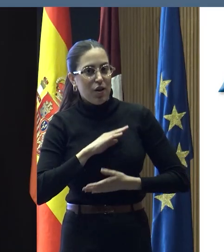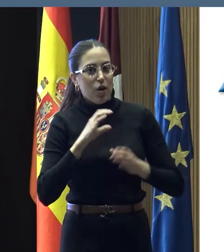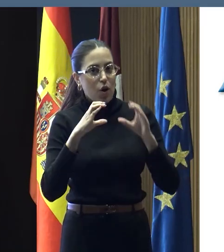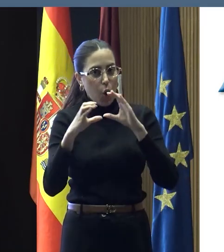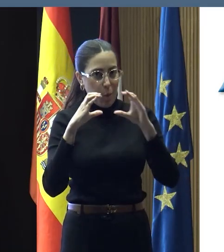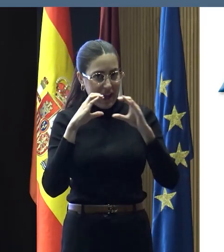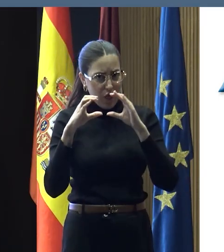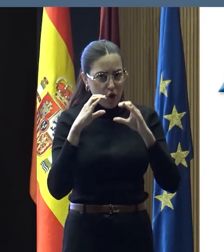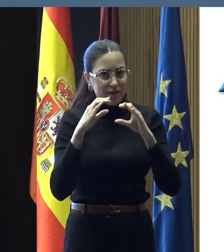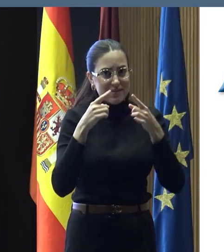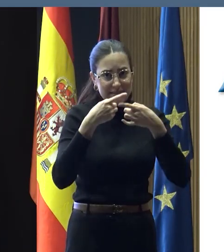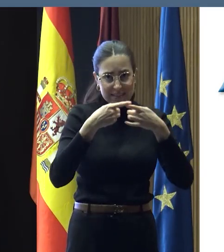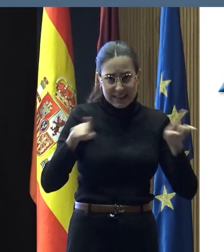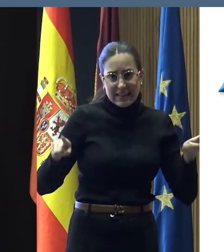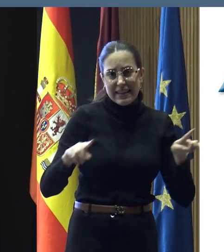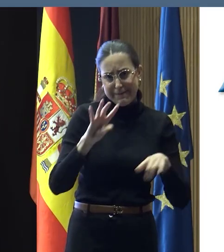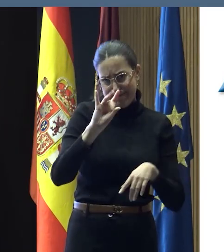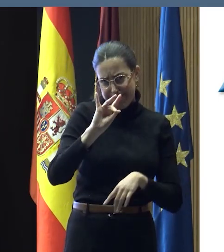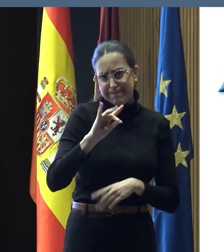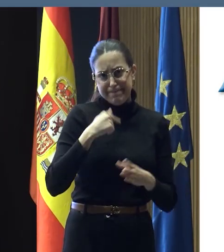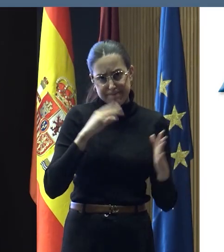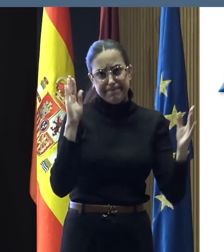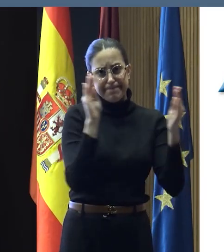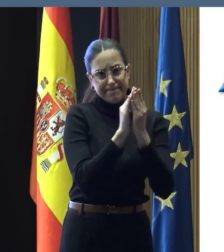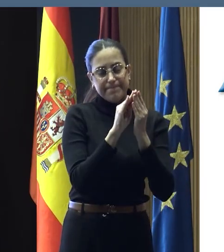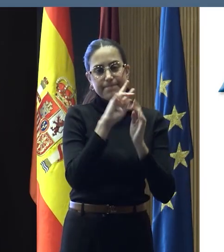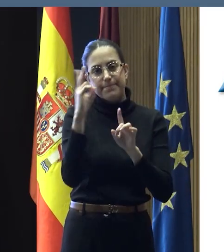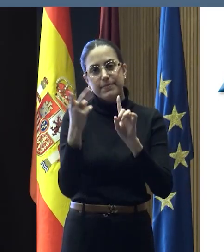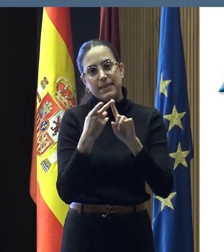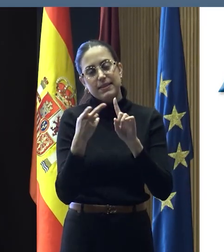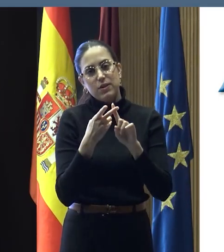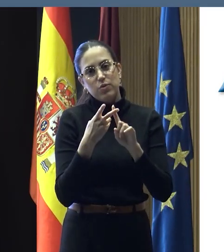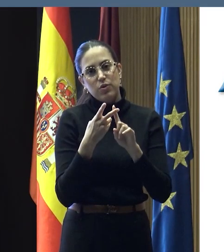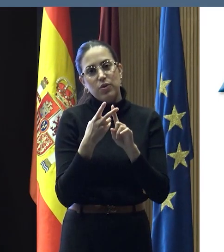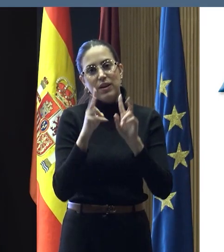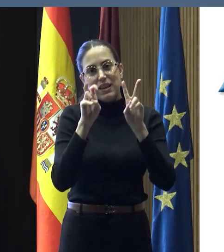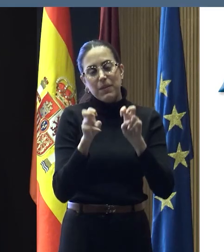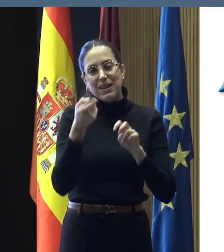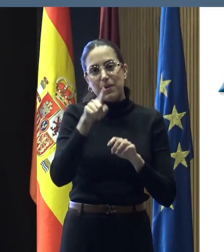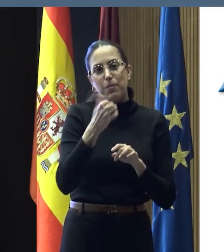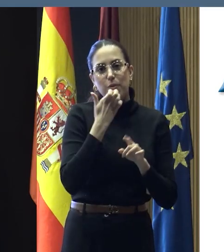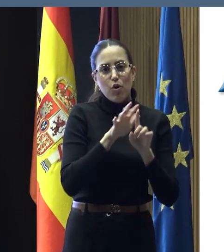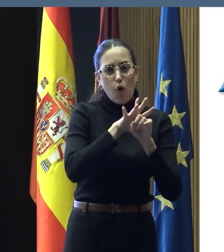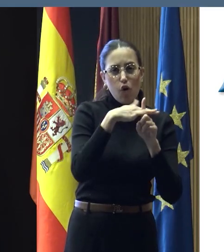comunicación distinta, obviamente. También algodonar los contextos te